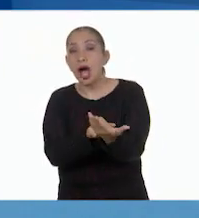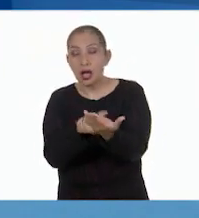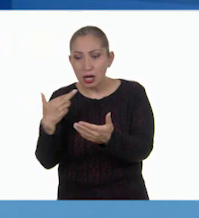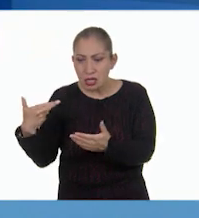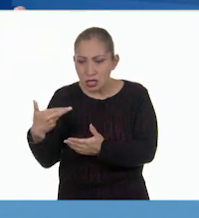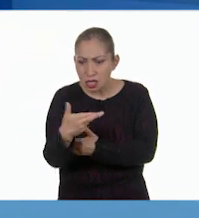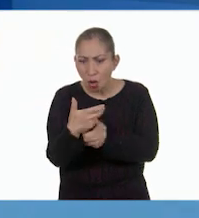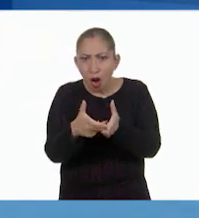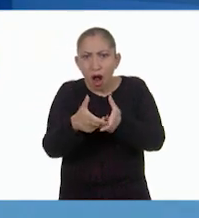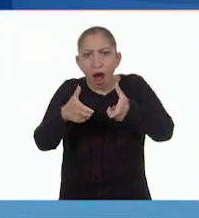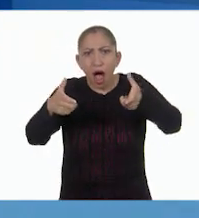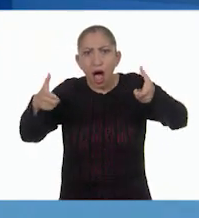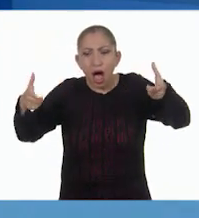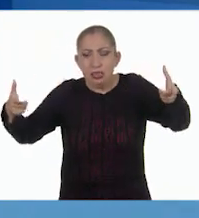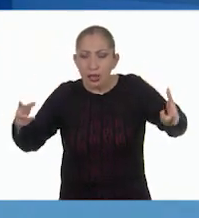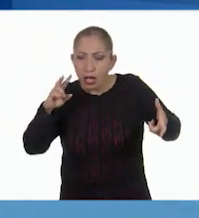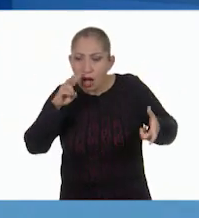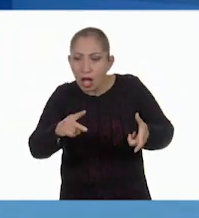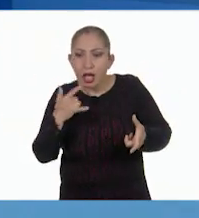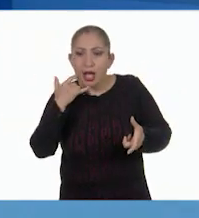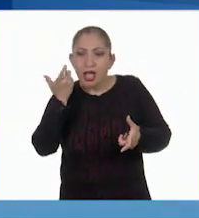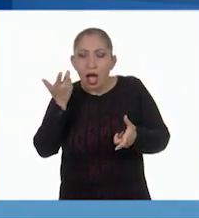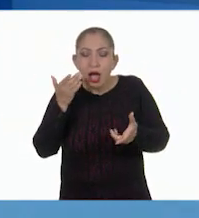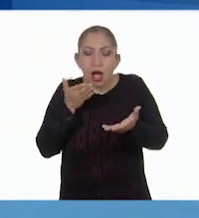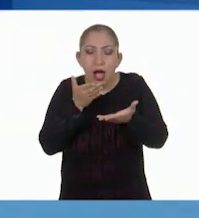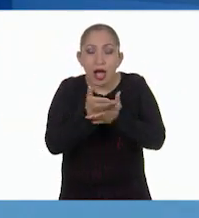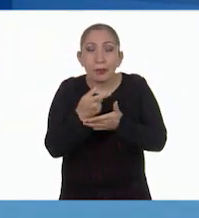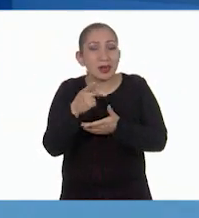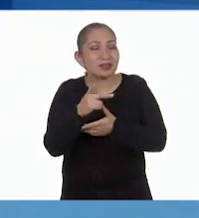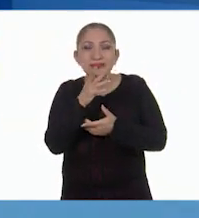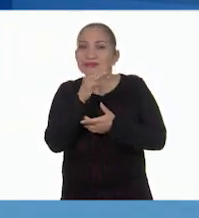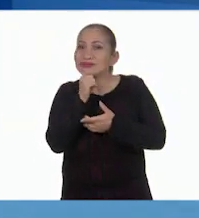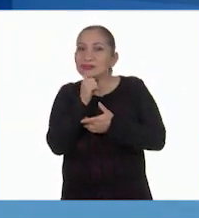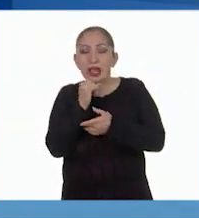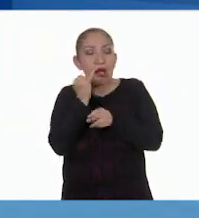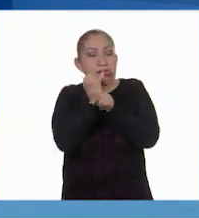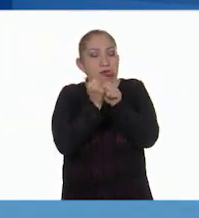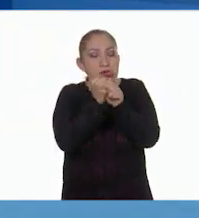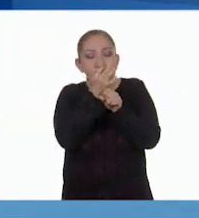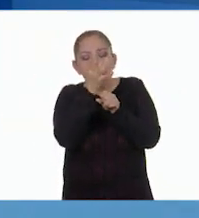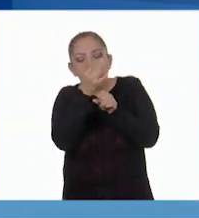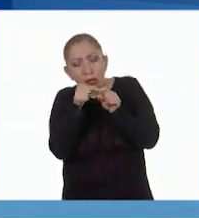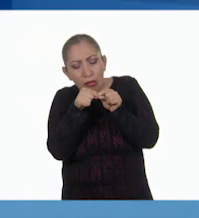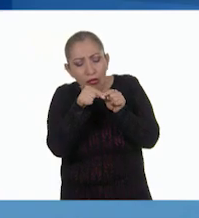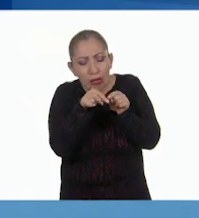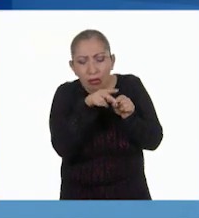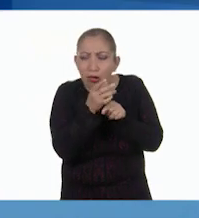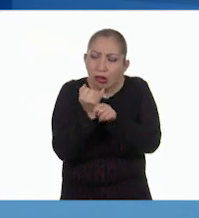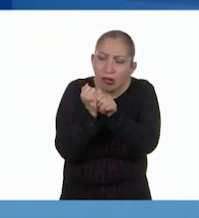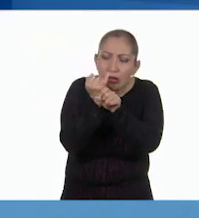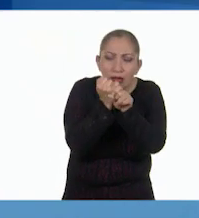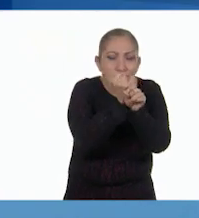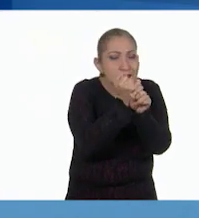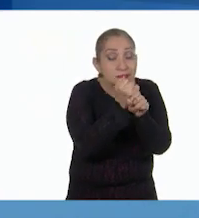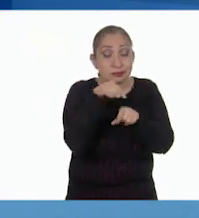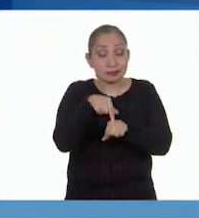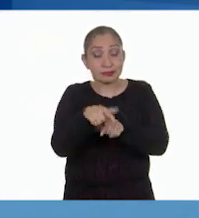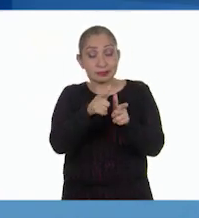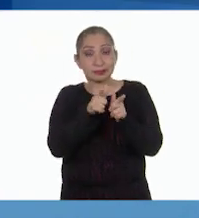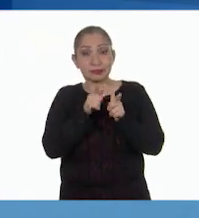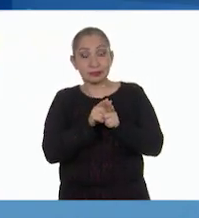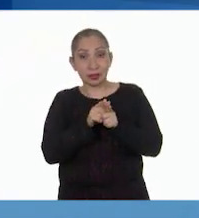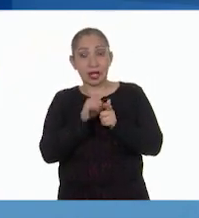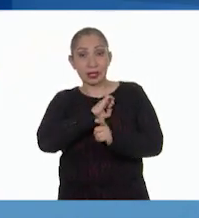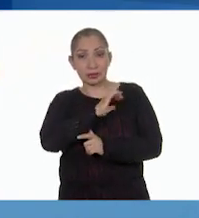un río muy grande, el cual intentaron recorrer, pero solo lograron explorar un pequeño cacho de él. Por esa expedición, los